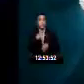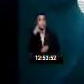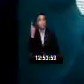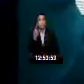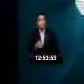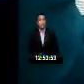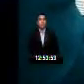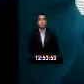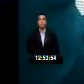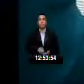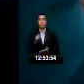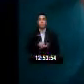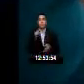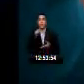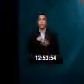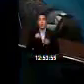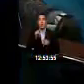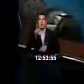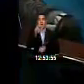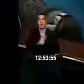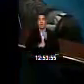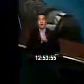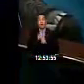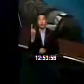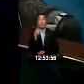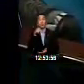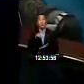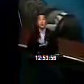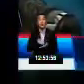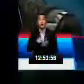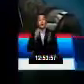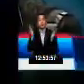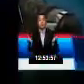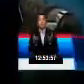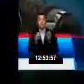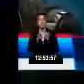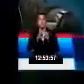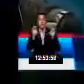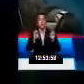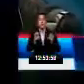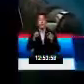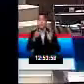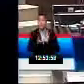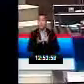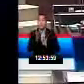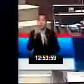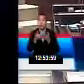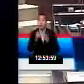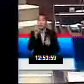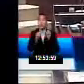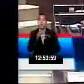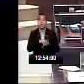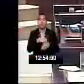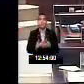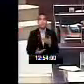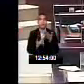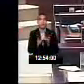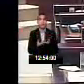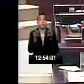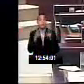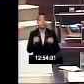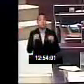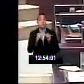prueba de las contrataciones de hasta 3 años solo en emprendimientos. La mayoría de legisladores respaldan la propuesta.